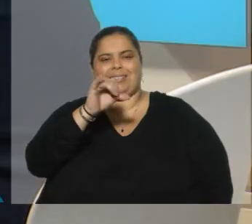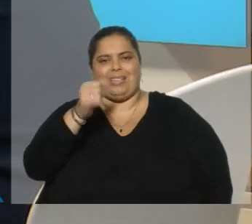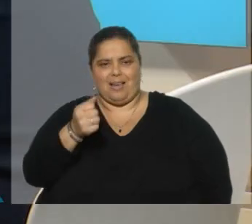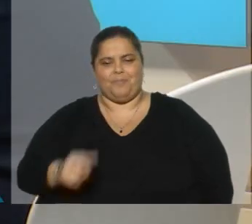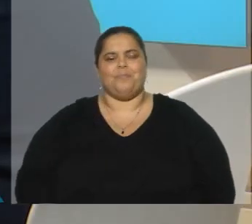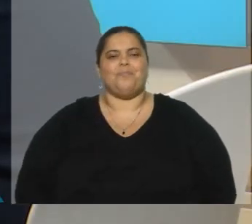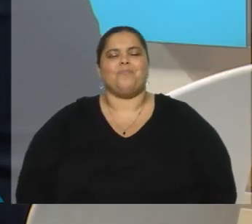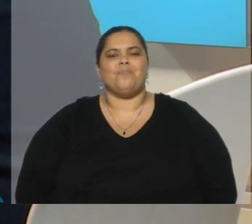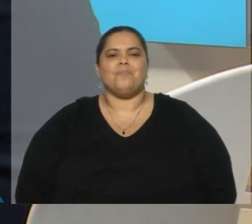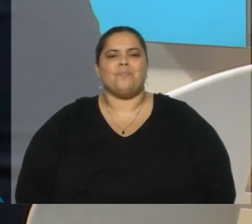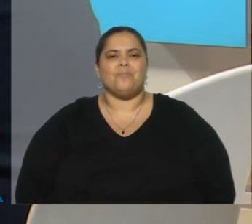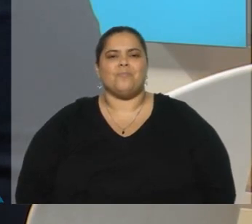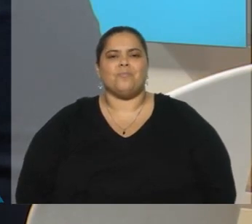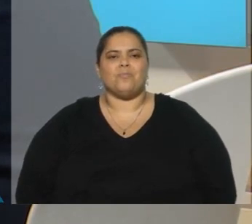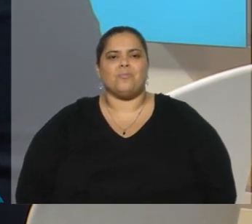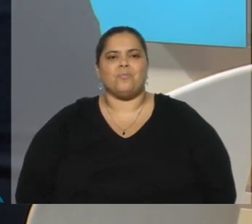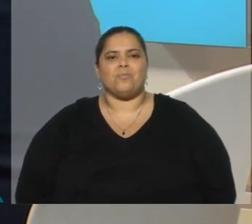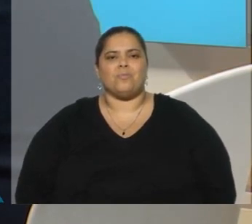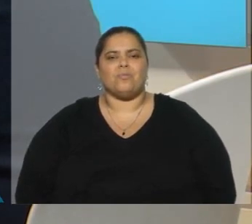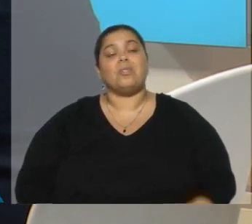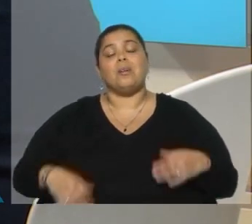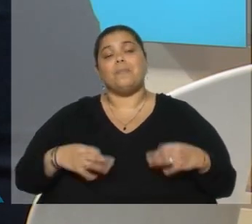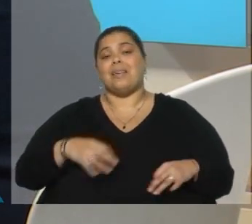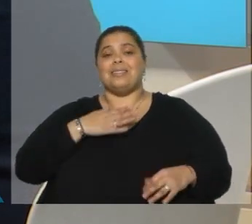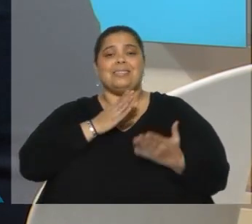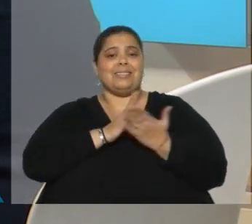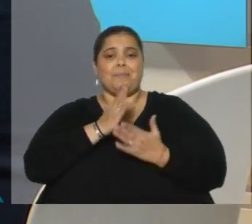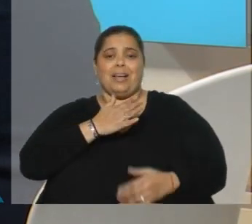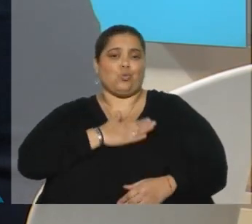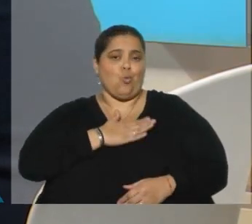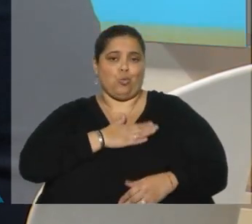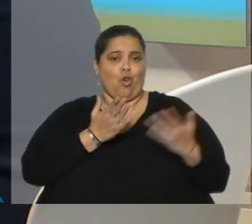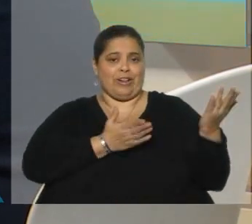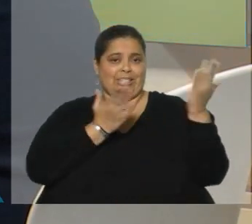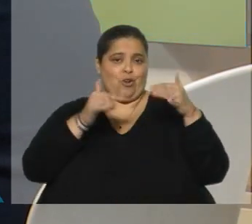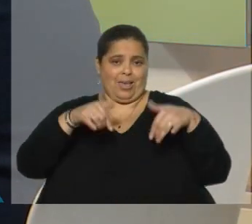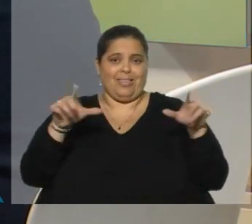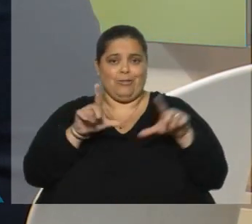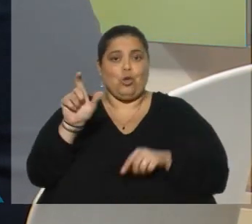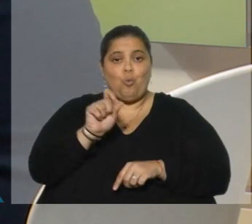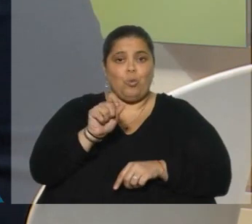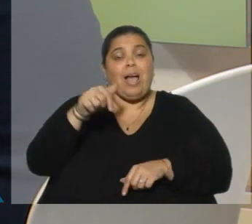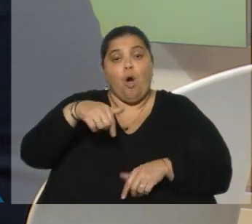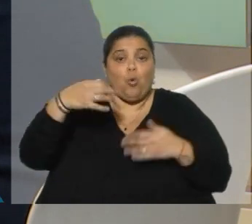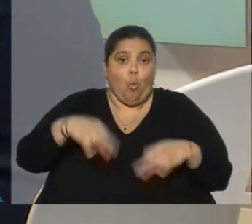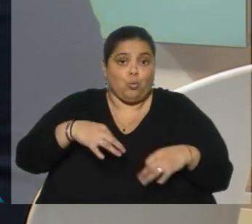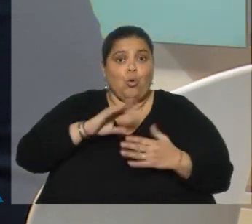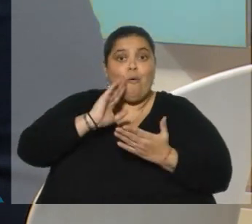buenísimo. Siempre es un gusto recibirlo aquí en la televisión pública. Hoy, con el ingrediente que estamos a fin de